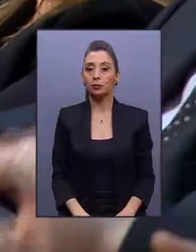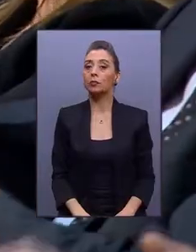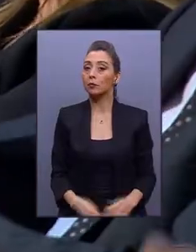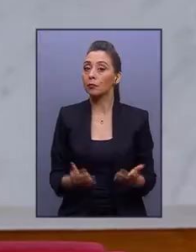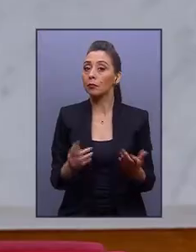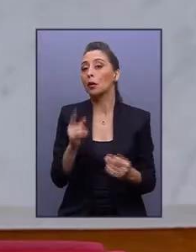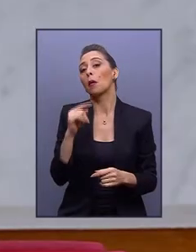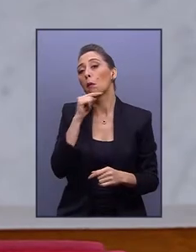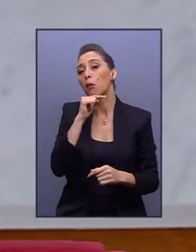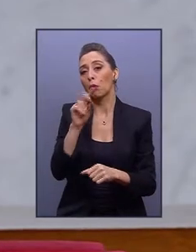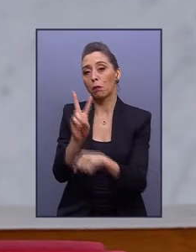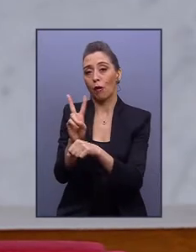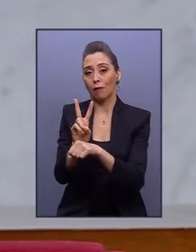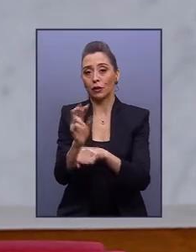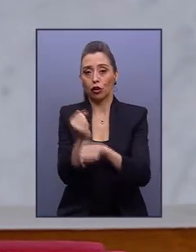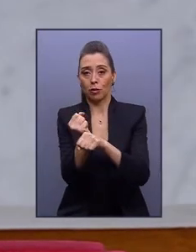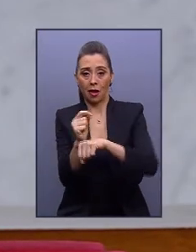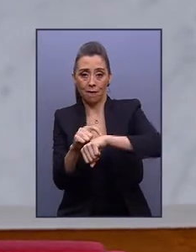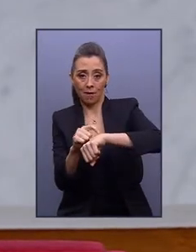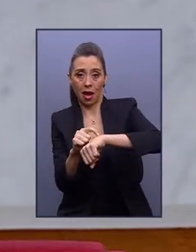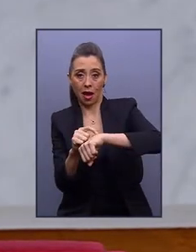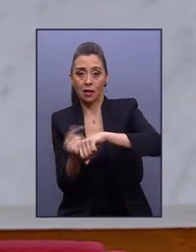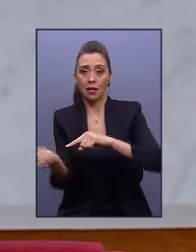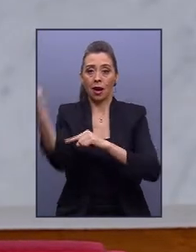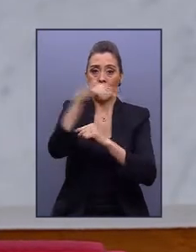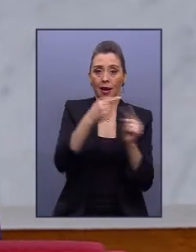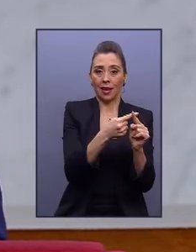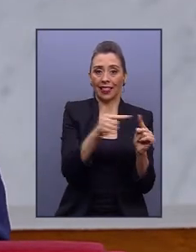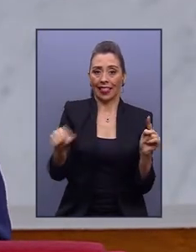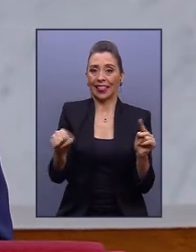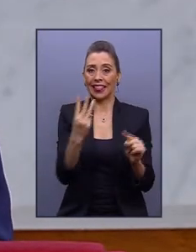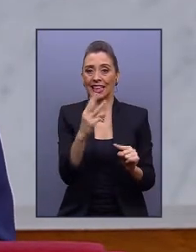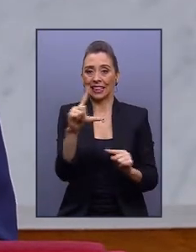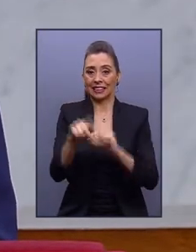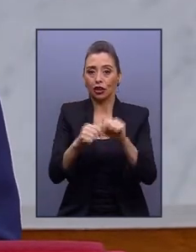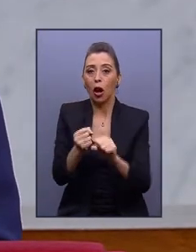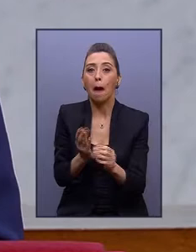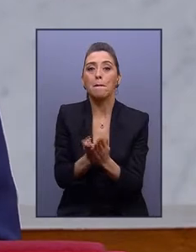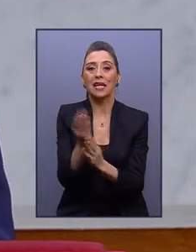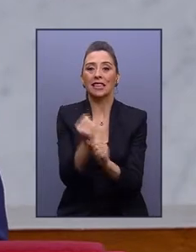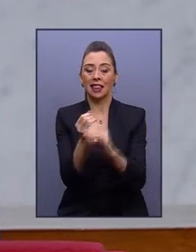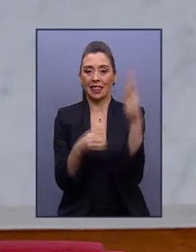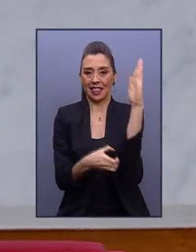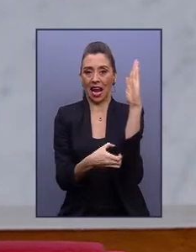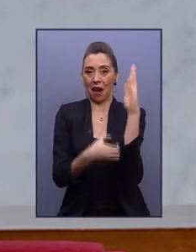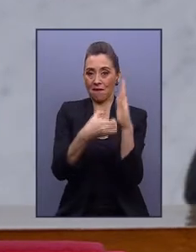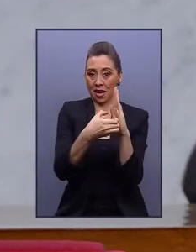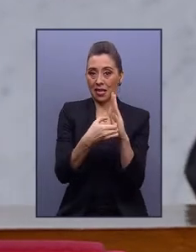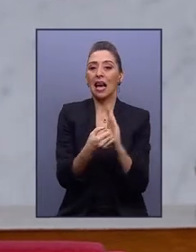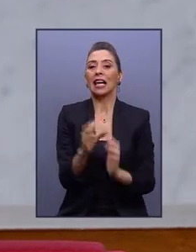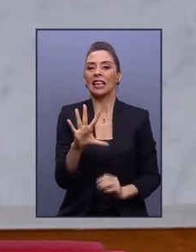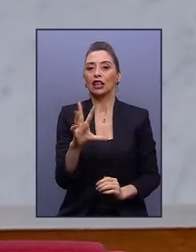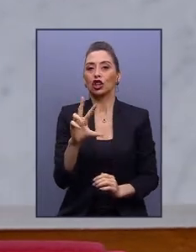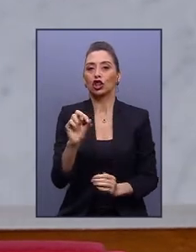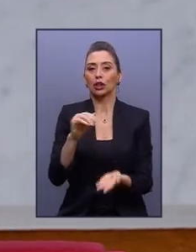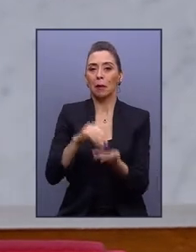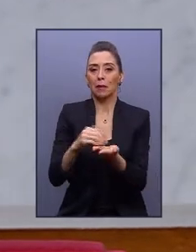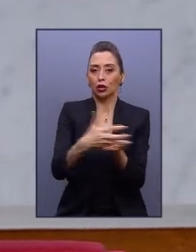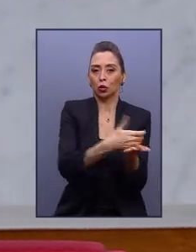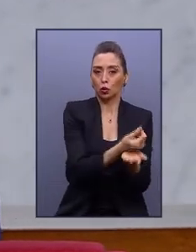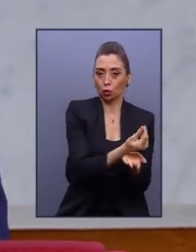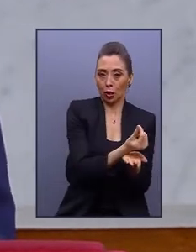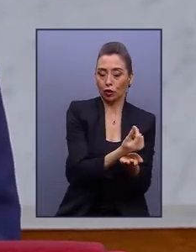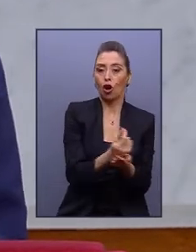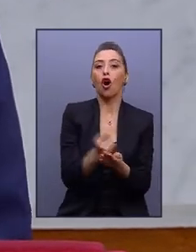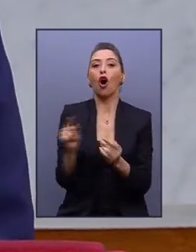Así, si un profesor con jornada completa de 37 horas en el inicio de su carrera ganaba en promedio 580 mil pesos, con la